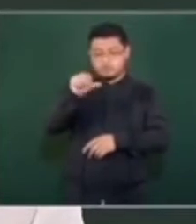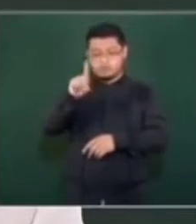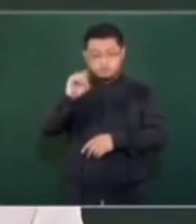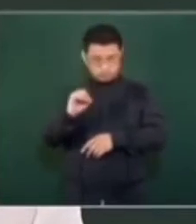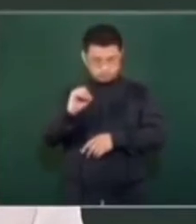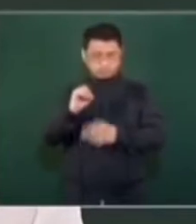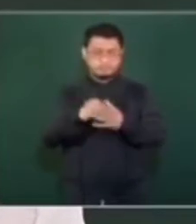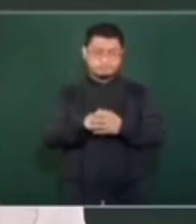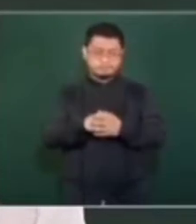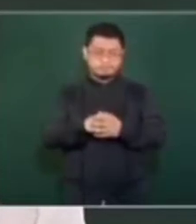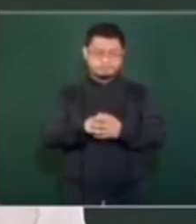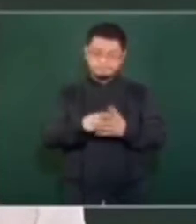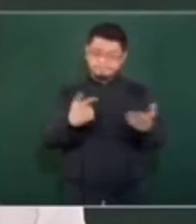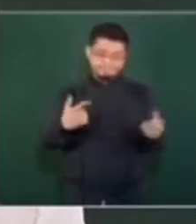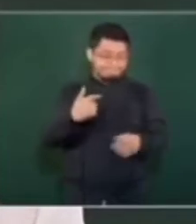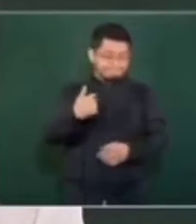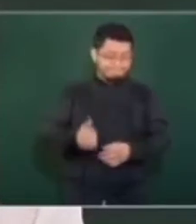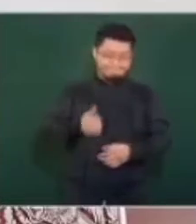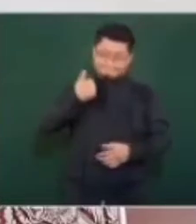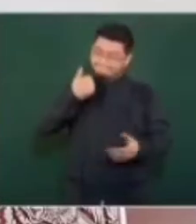Fue una vileza